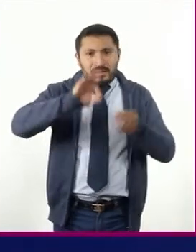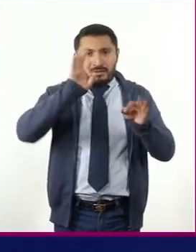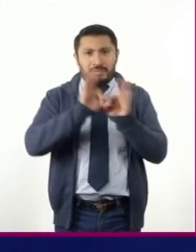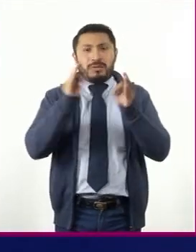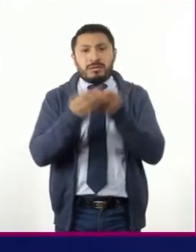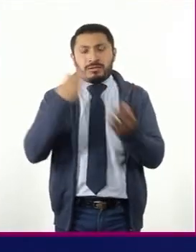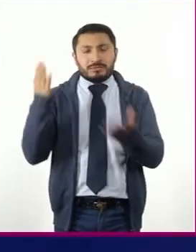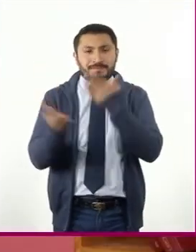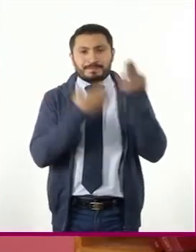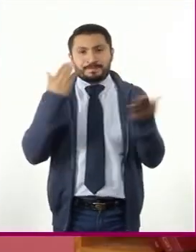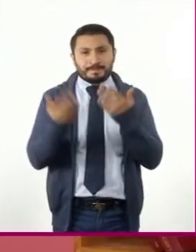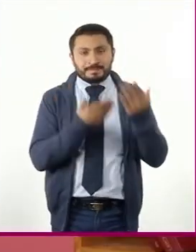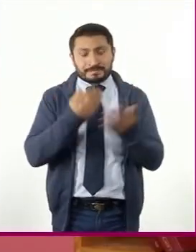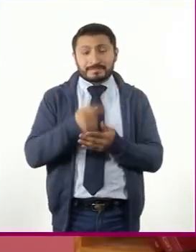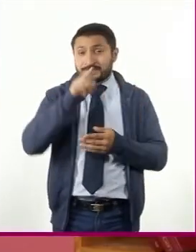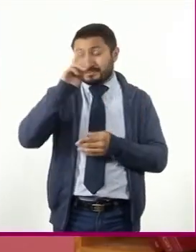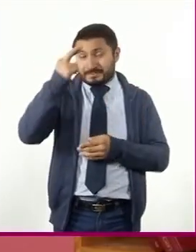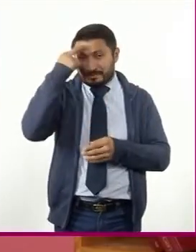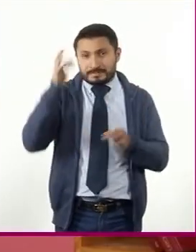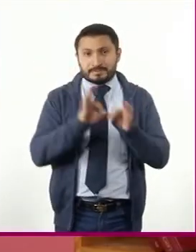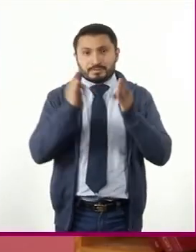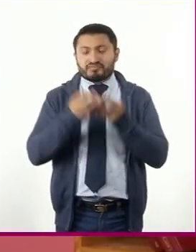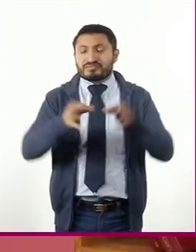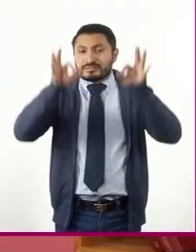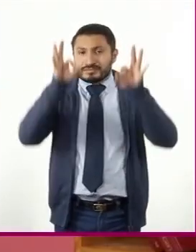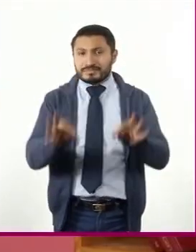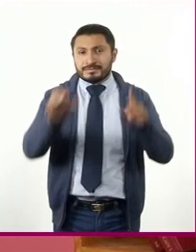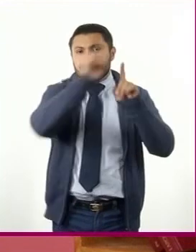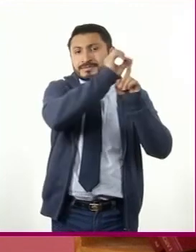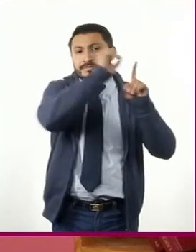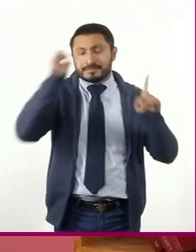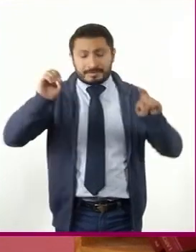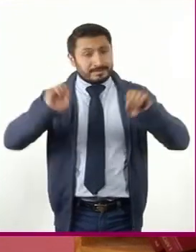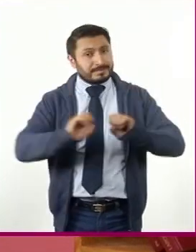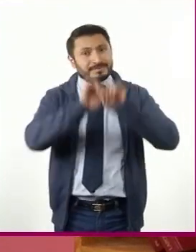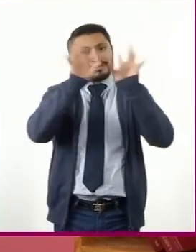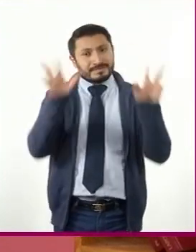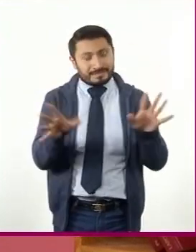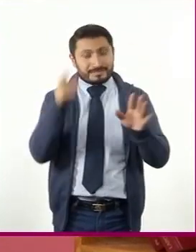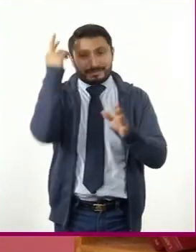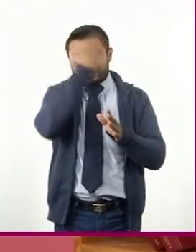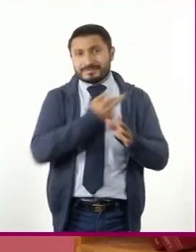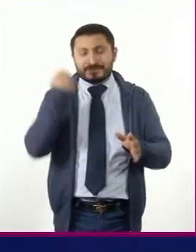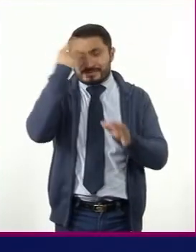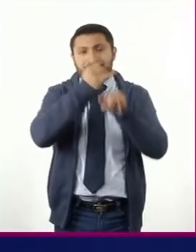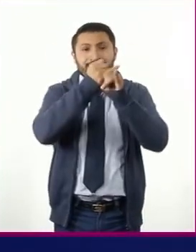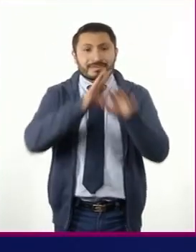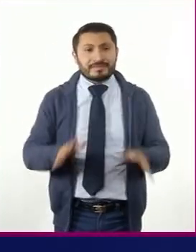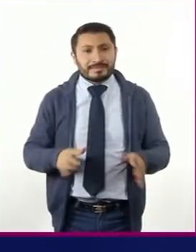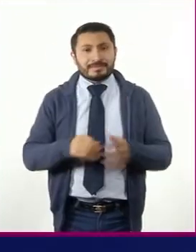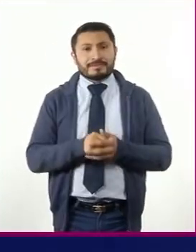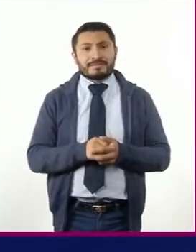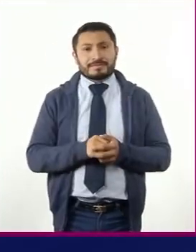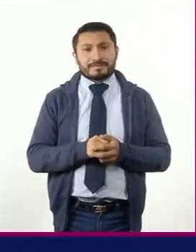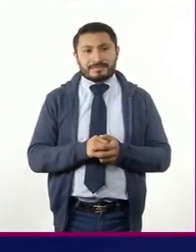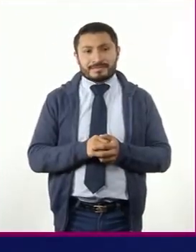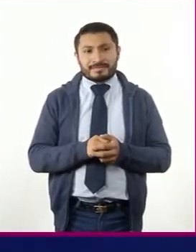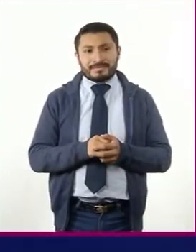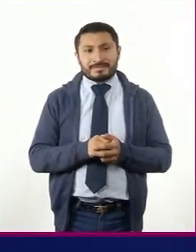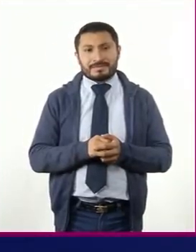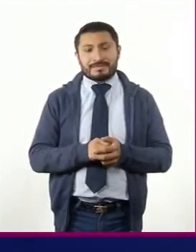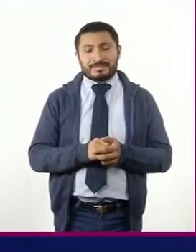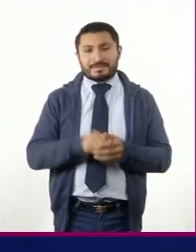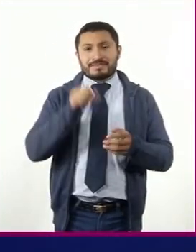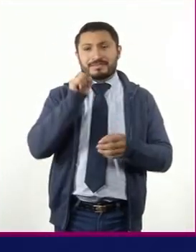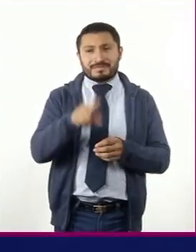Recuerden que es una forma muy eficaz de organizar, clarificar y revisar la información. De igual